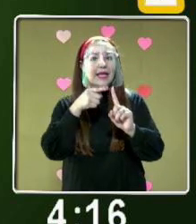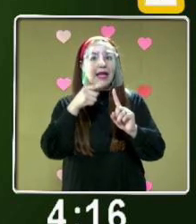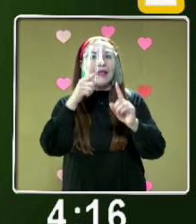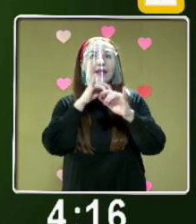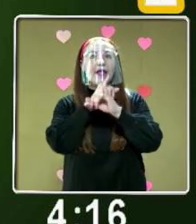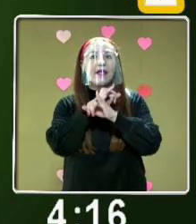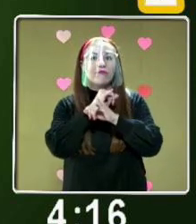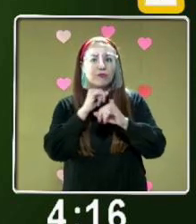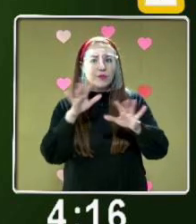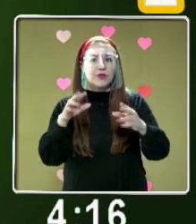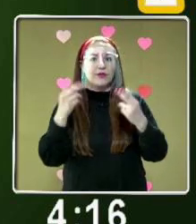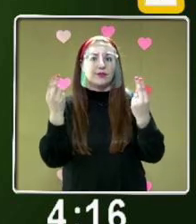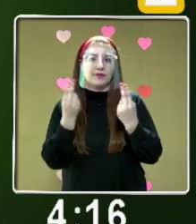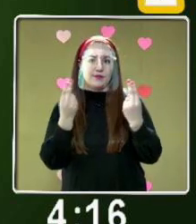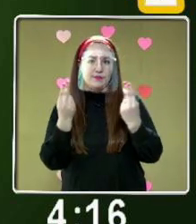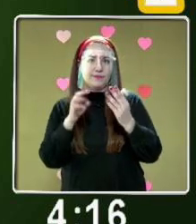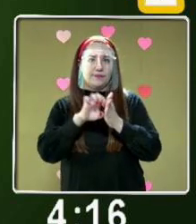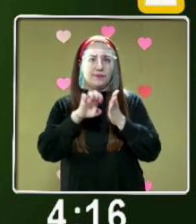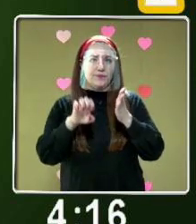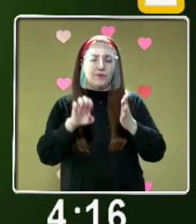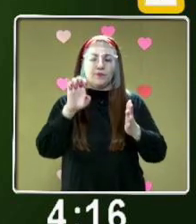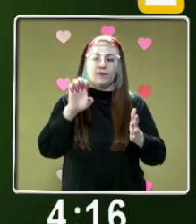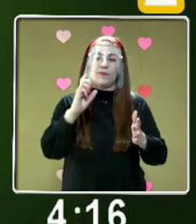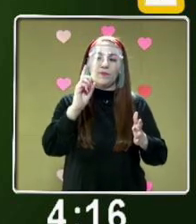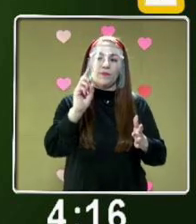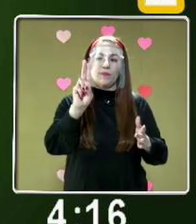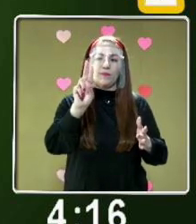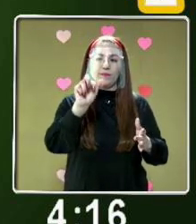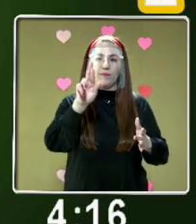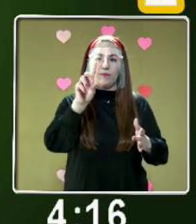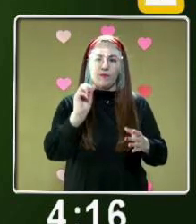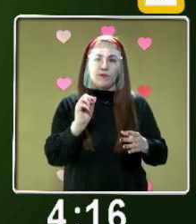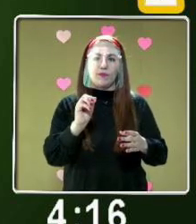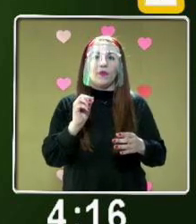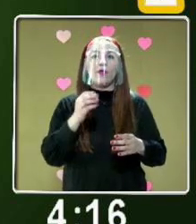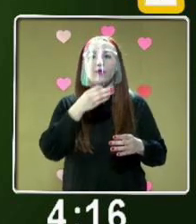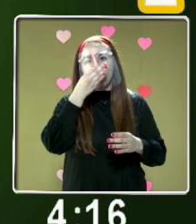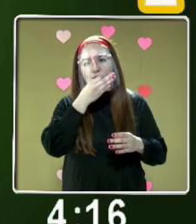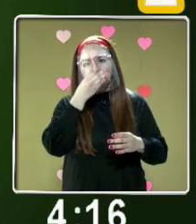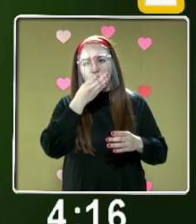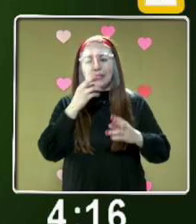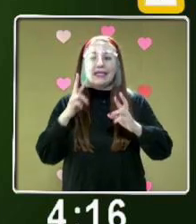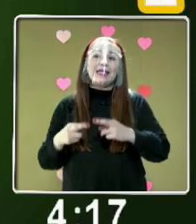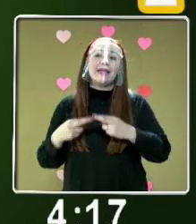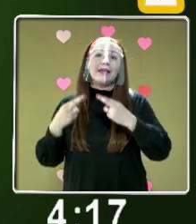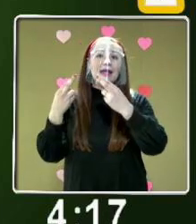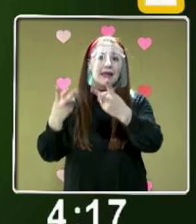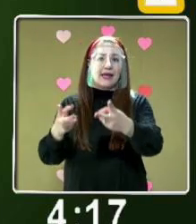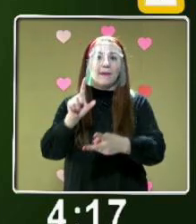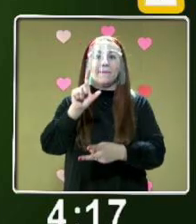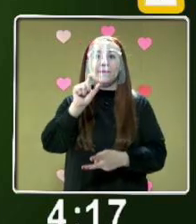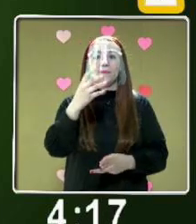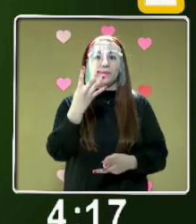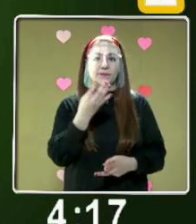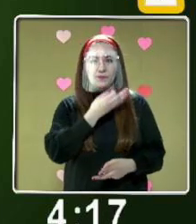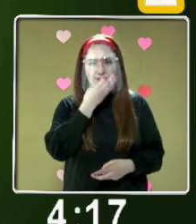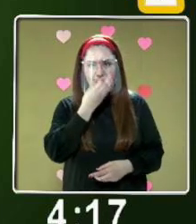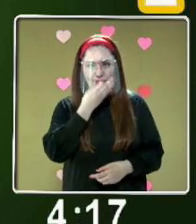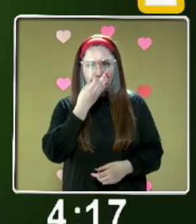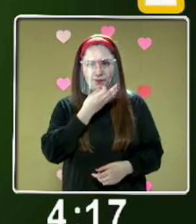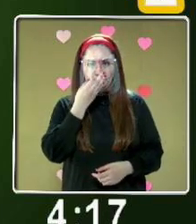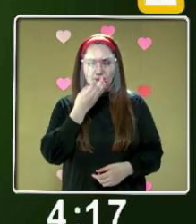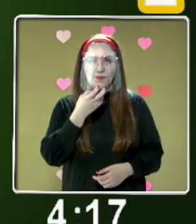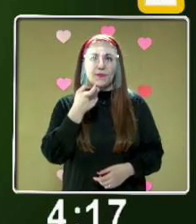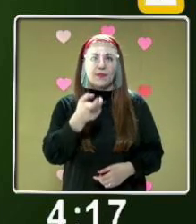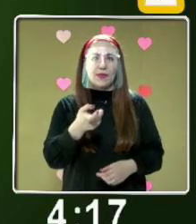información que yo ocupo. Por ejemplo, Eduardo le quiere regalar o mandar hasta por ahí, por envío, ¿verdad? 24 flores. Y en